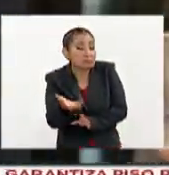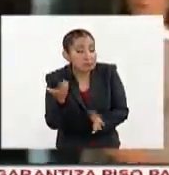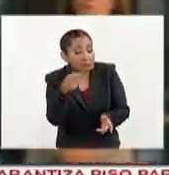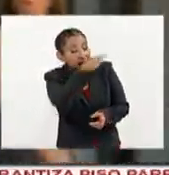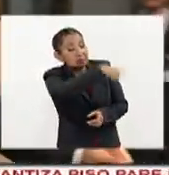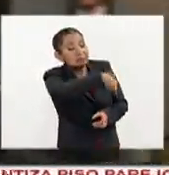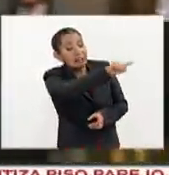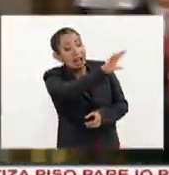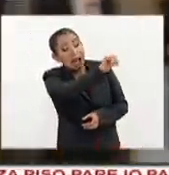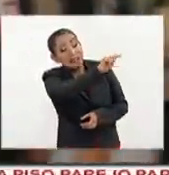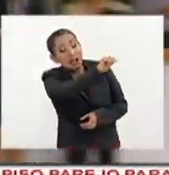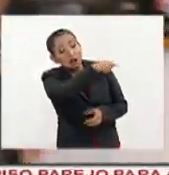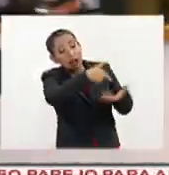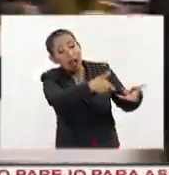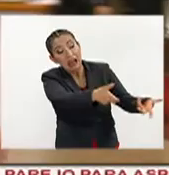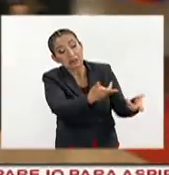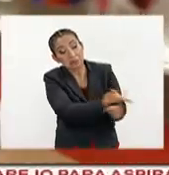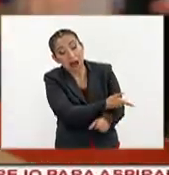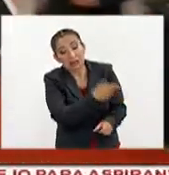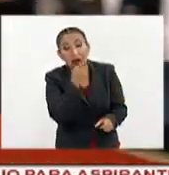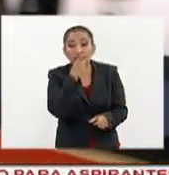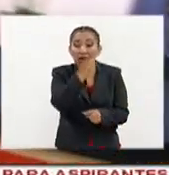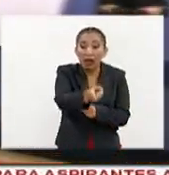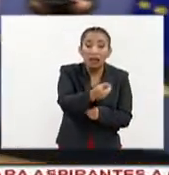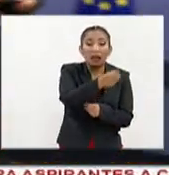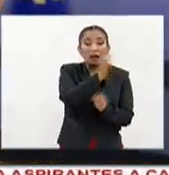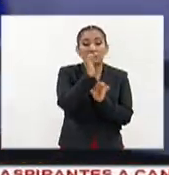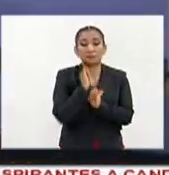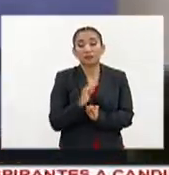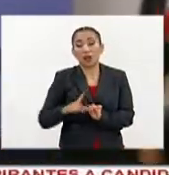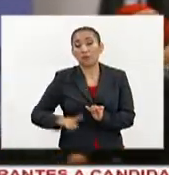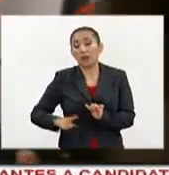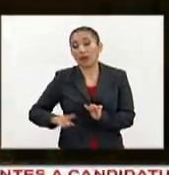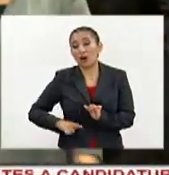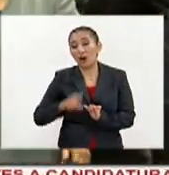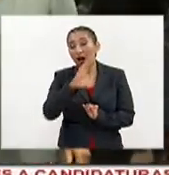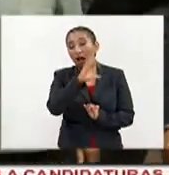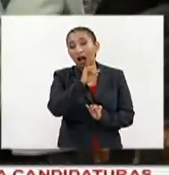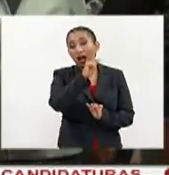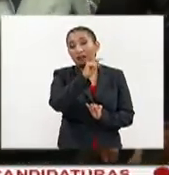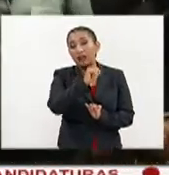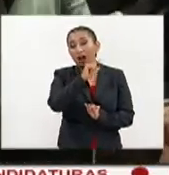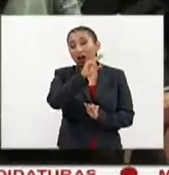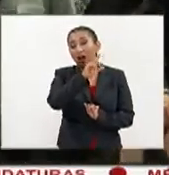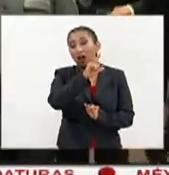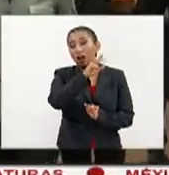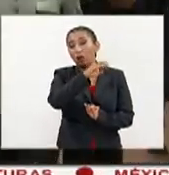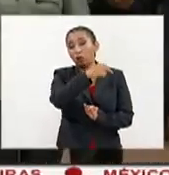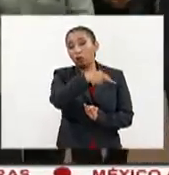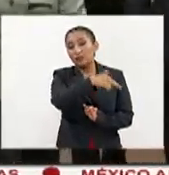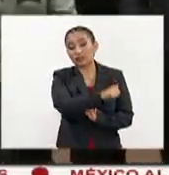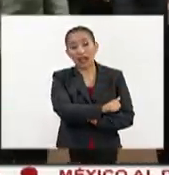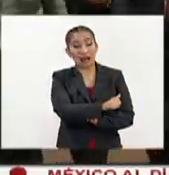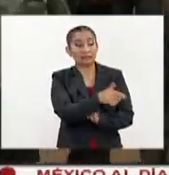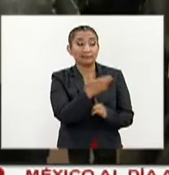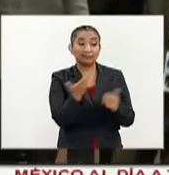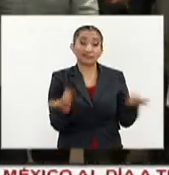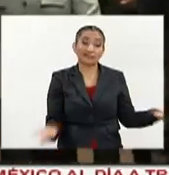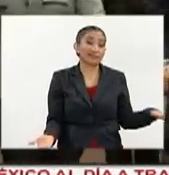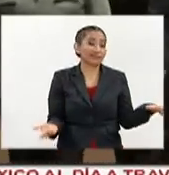se comportará la gente en las calles, qué dirá finalmente el gobierno de Cataluña, encabezado por Carles